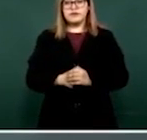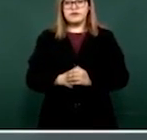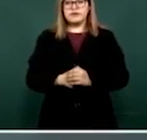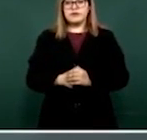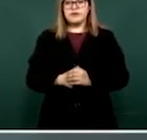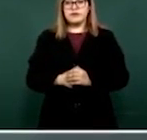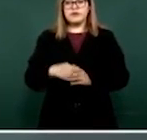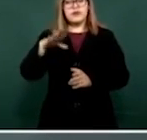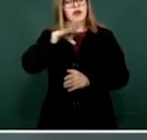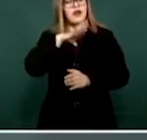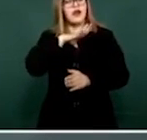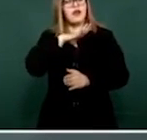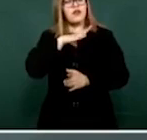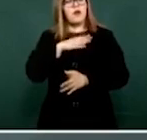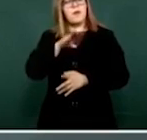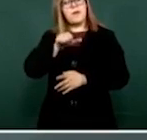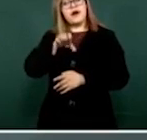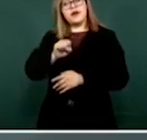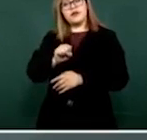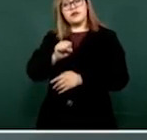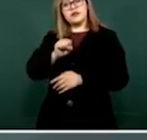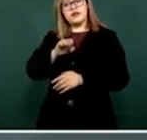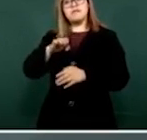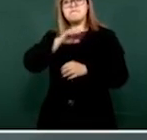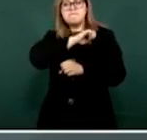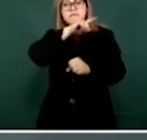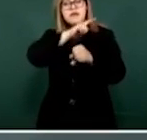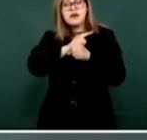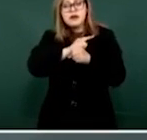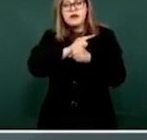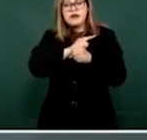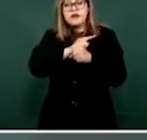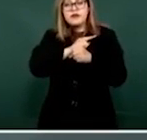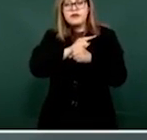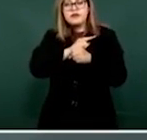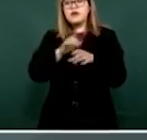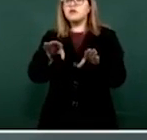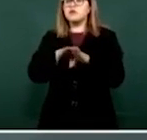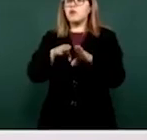buscando la basificación de maestros, buscando